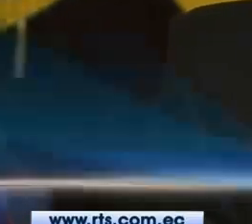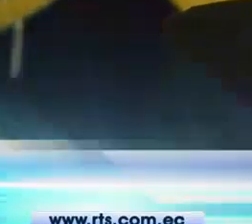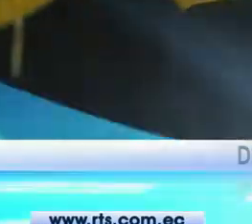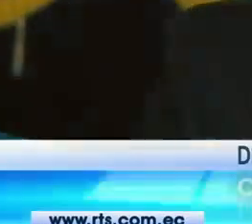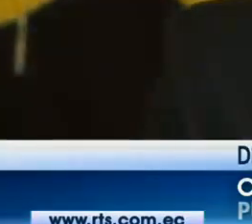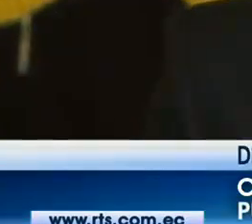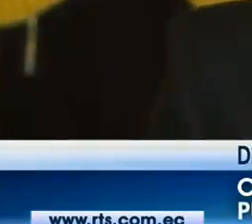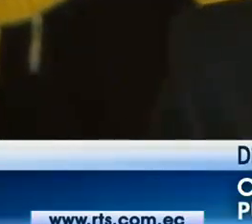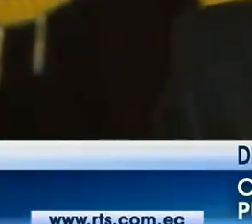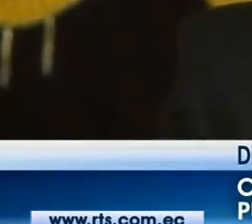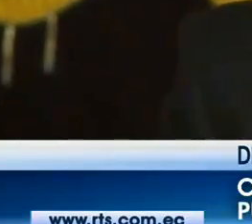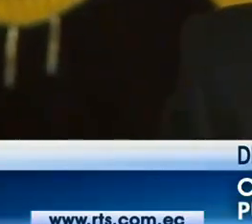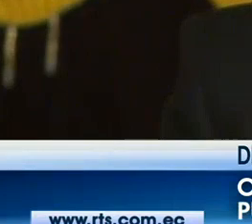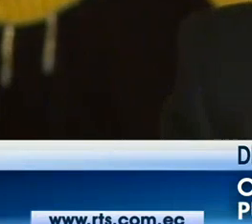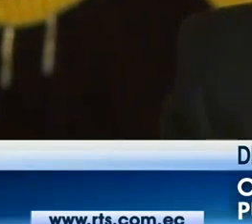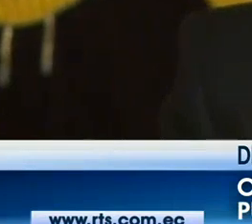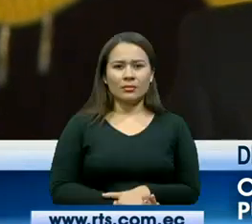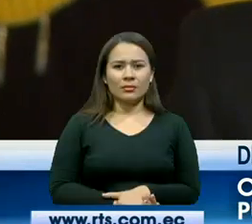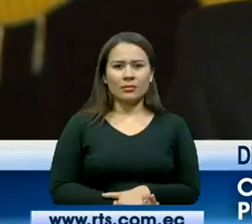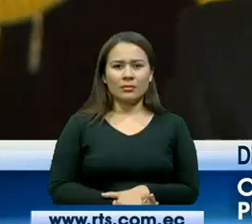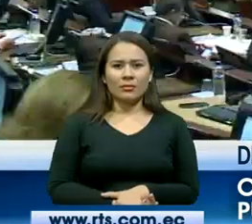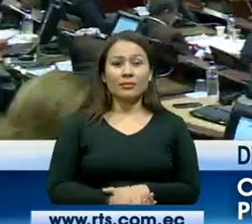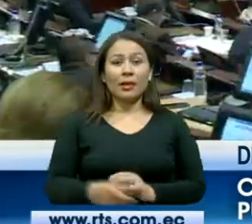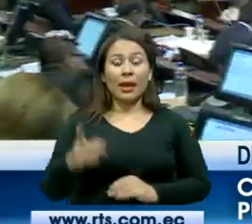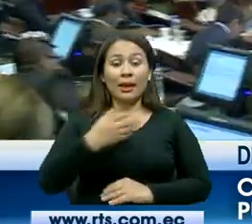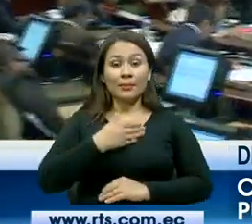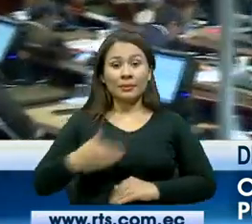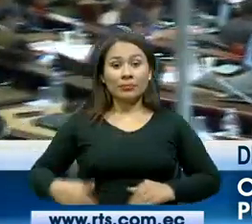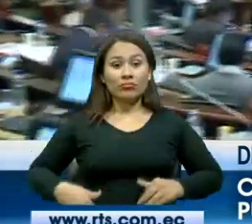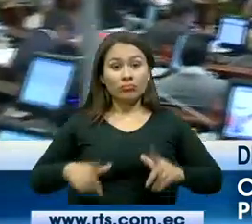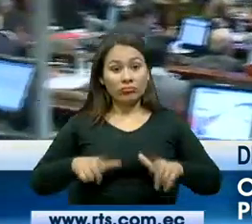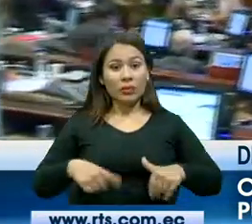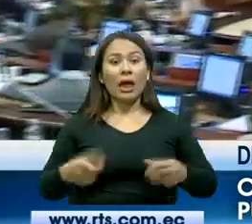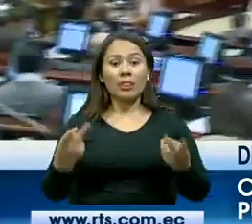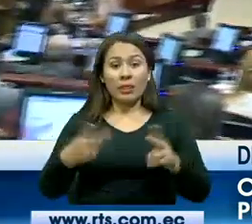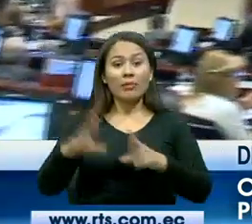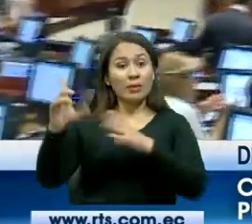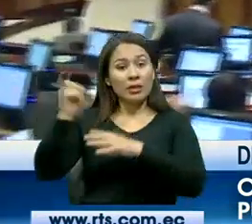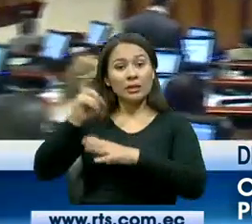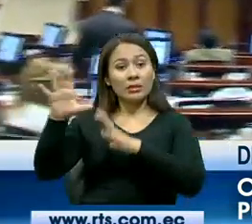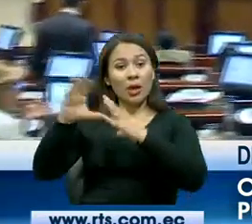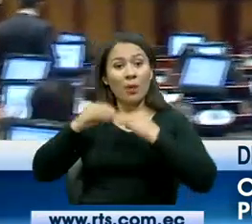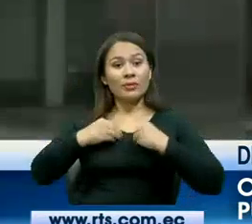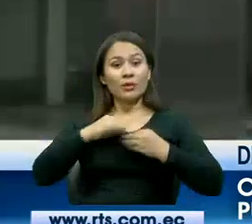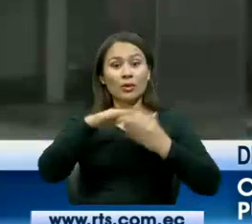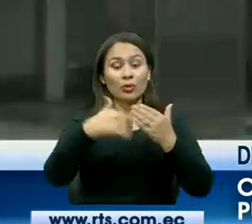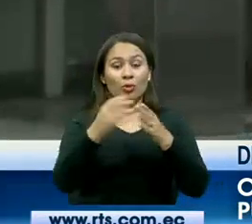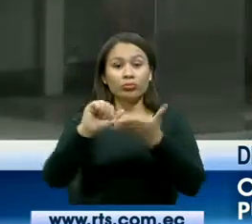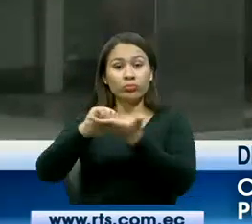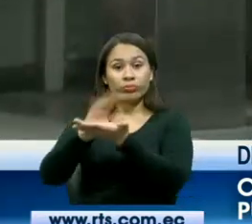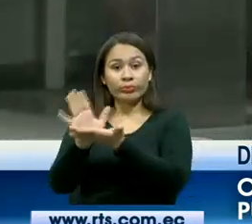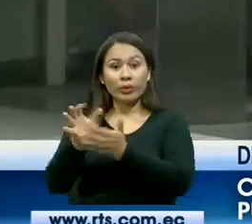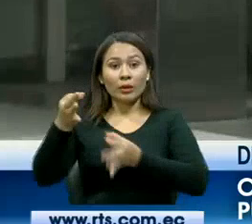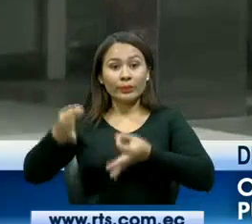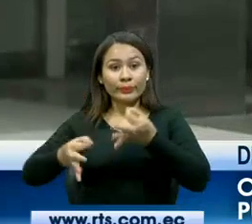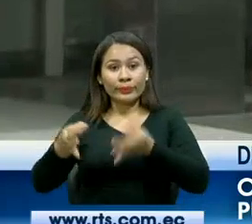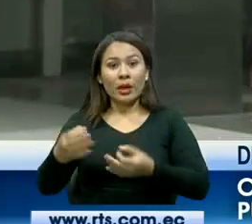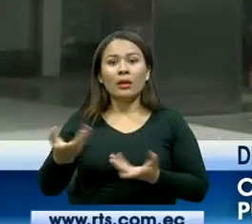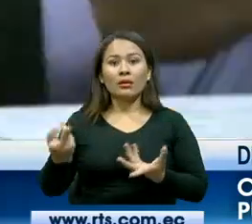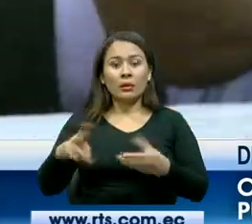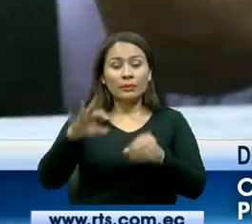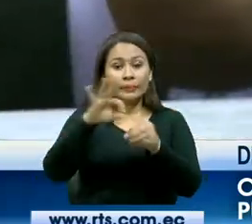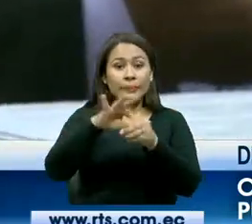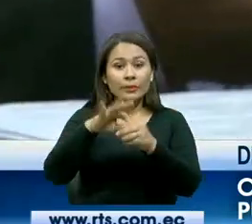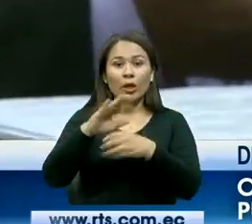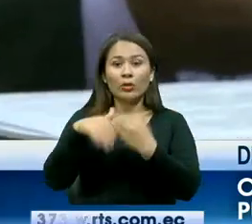públicas, incluida la función ejecutiva, con excepción de las funciones legislativa, judicial, electoral y